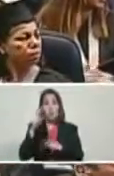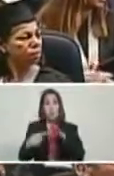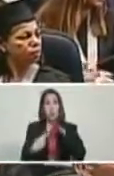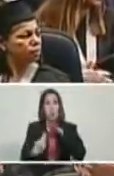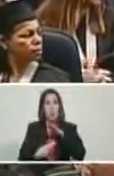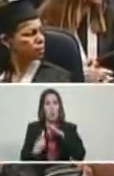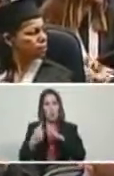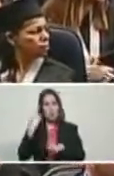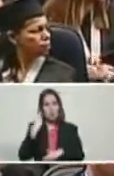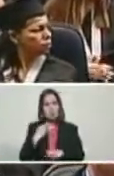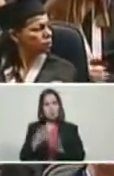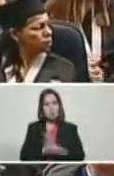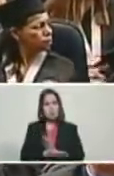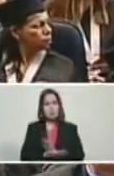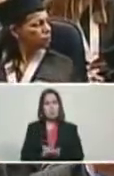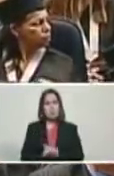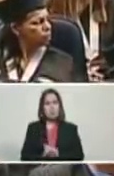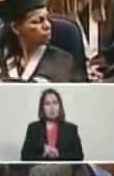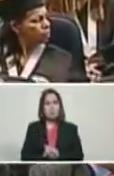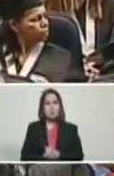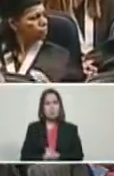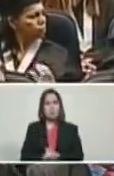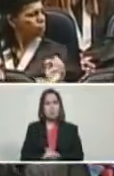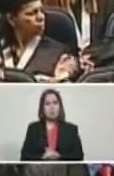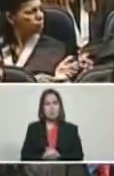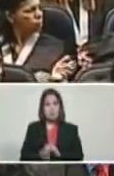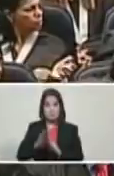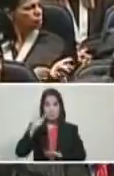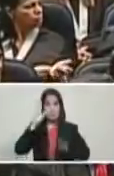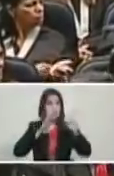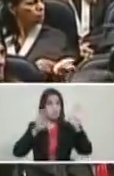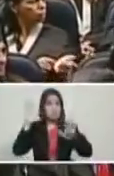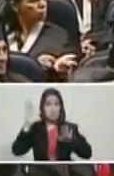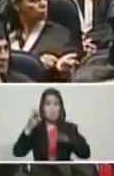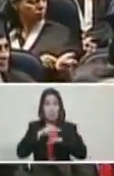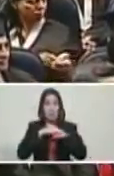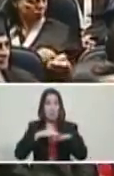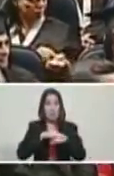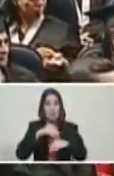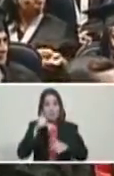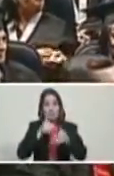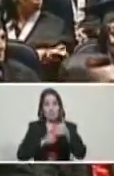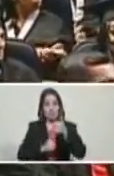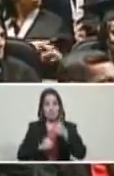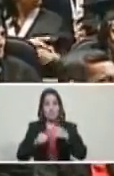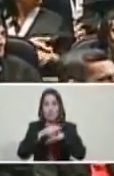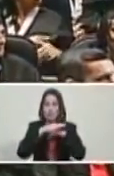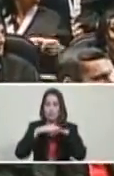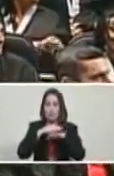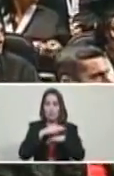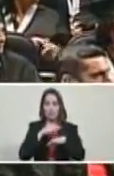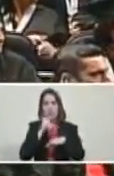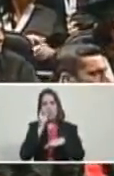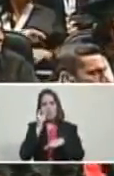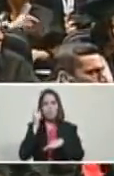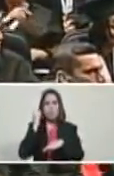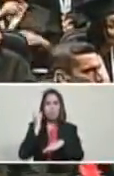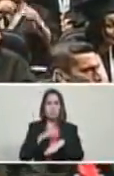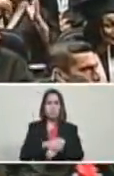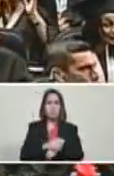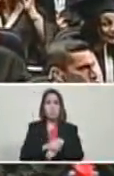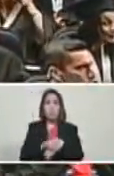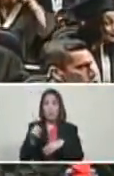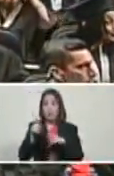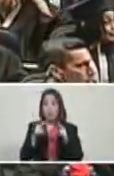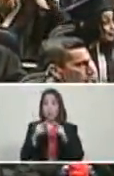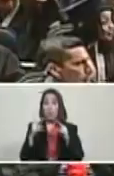misión Robinson si se encuentra presente. Bueno, al ministro y a la viceministra, aquí está la misión Robinson, aquí está María. Yo te